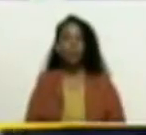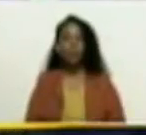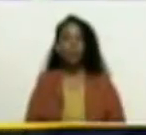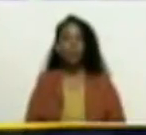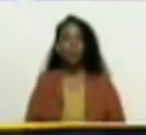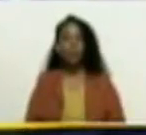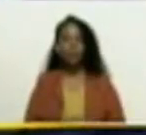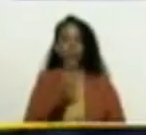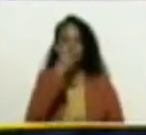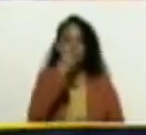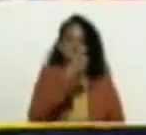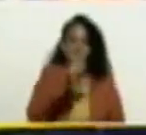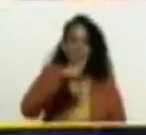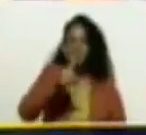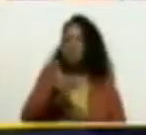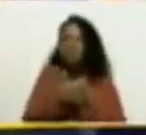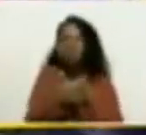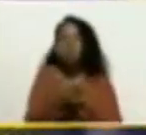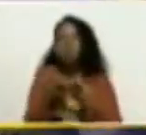esta visita